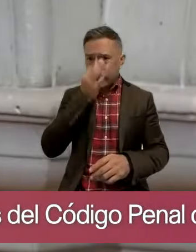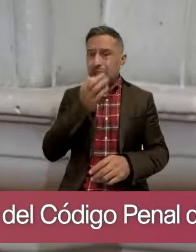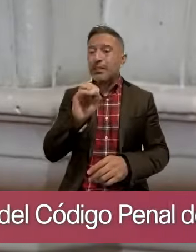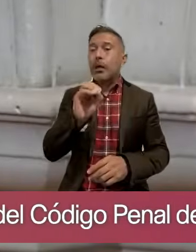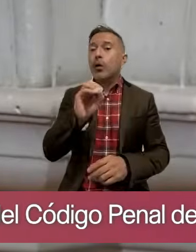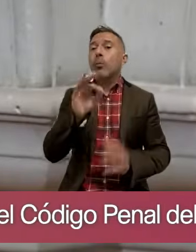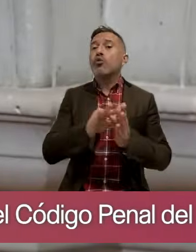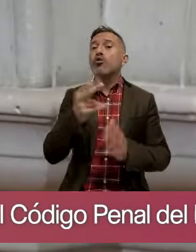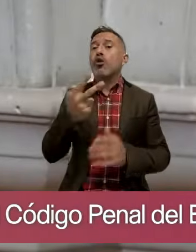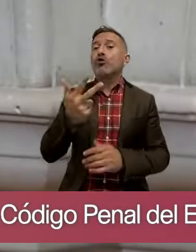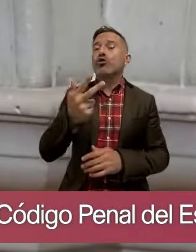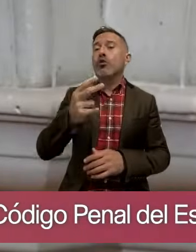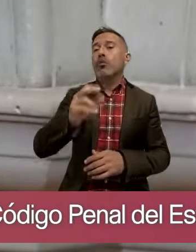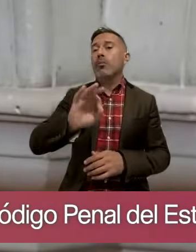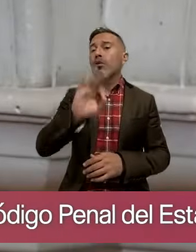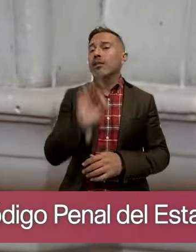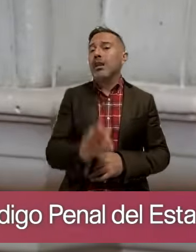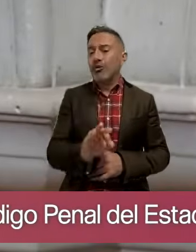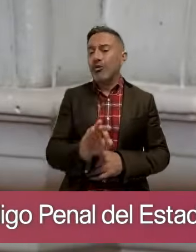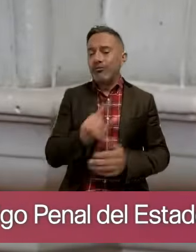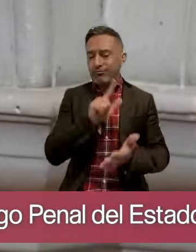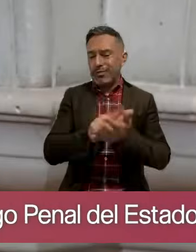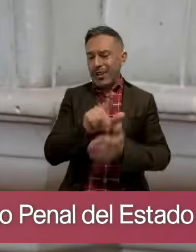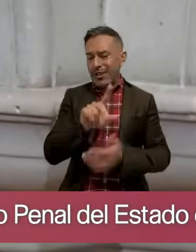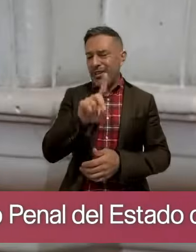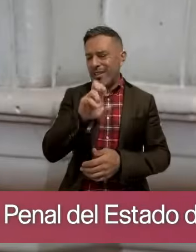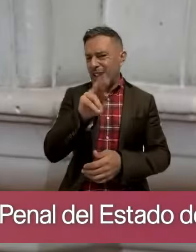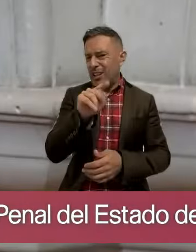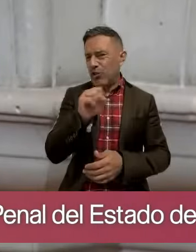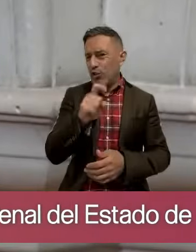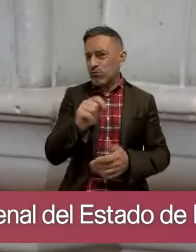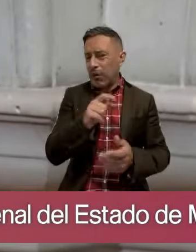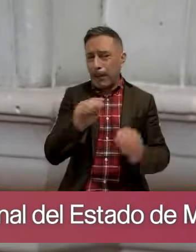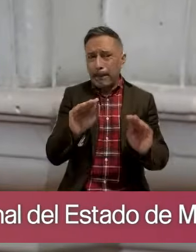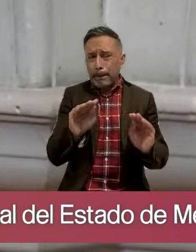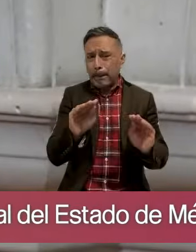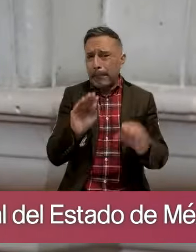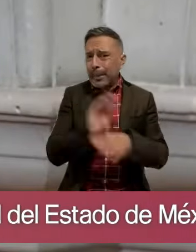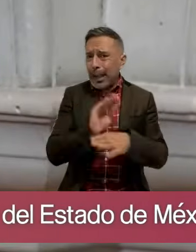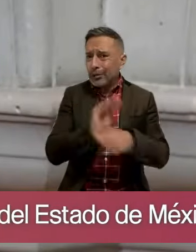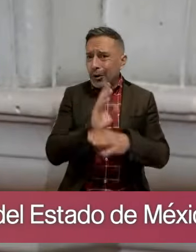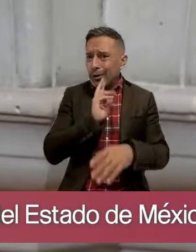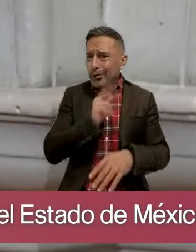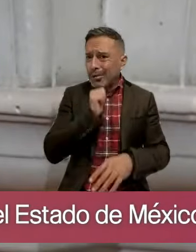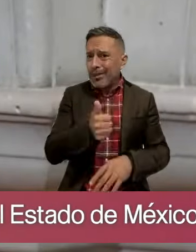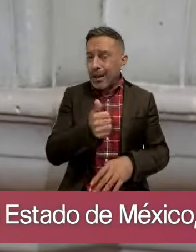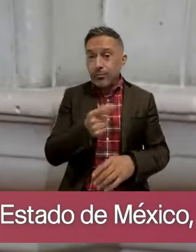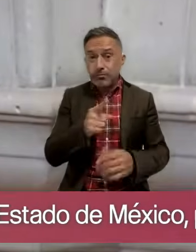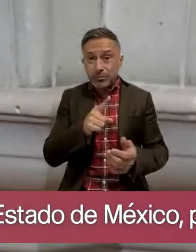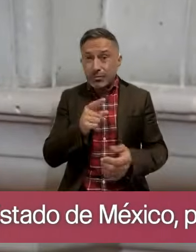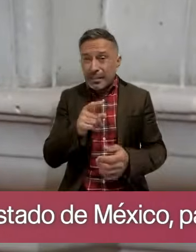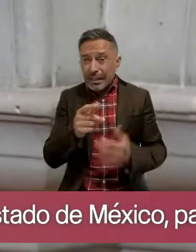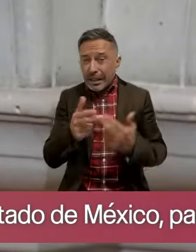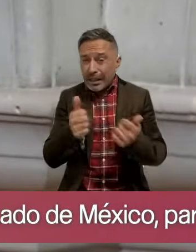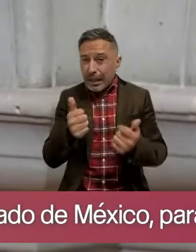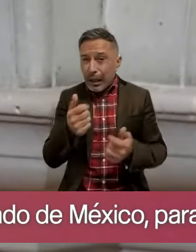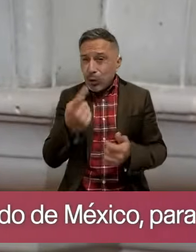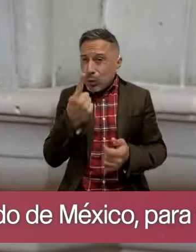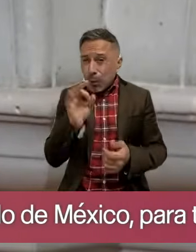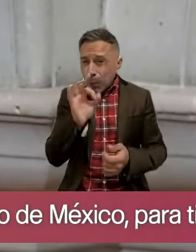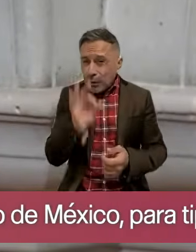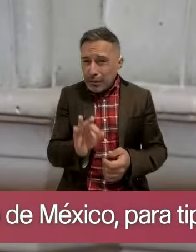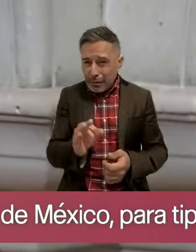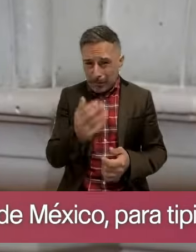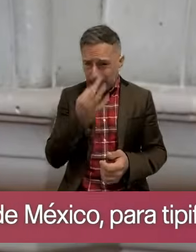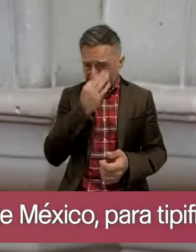México resueltos. Es decir, ni siquiera un 1% de delitos en México se resuelven. De ese tamaño